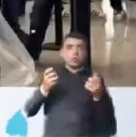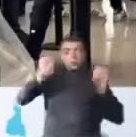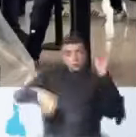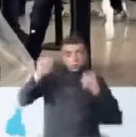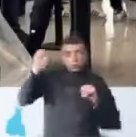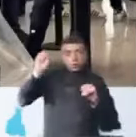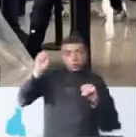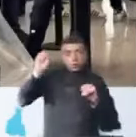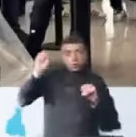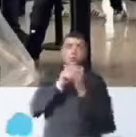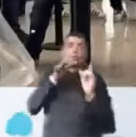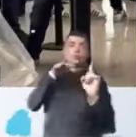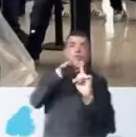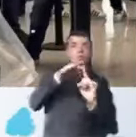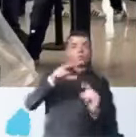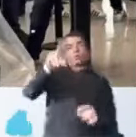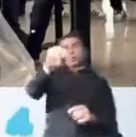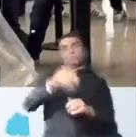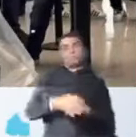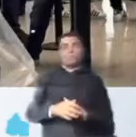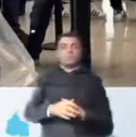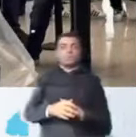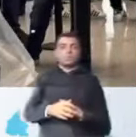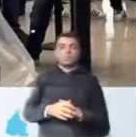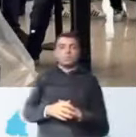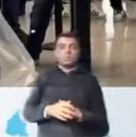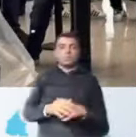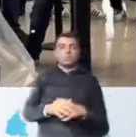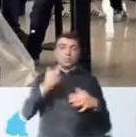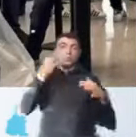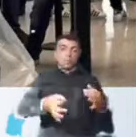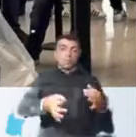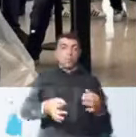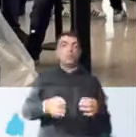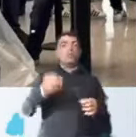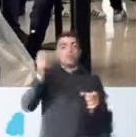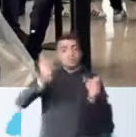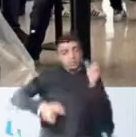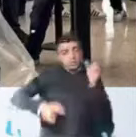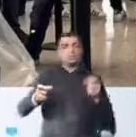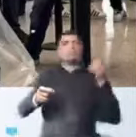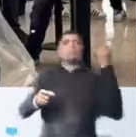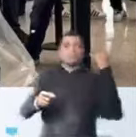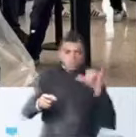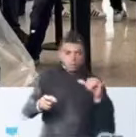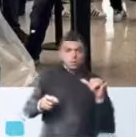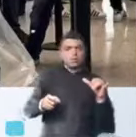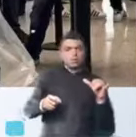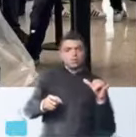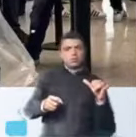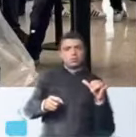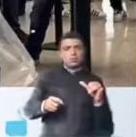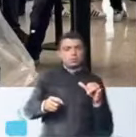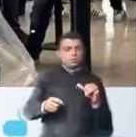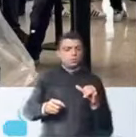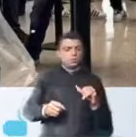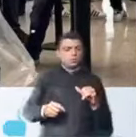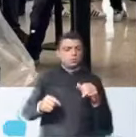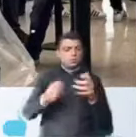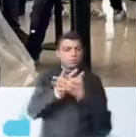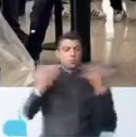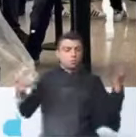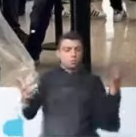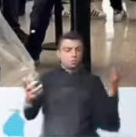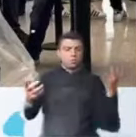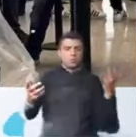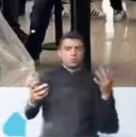De verdad que hay personas que llevan esto a casos impresionantes. Yo creo que no es necesario eso, lo importante es tener un sistema